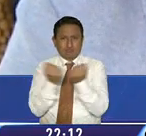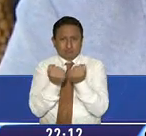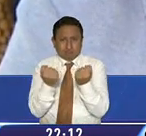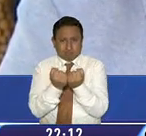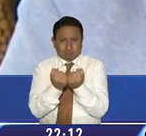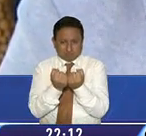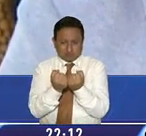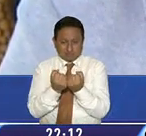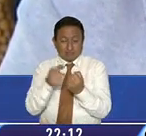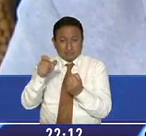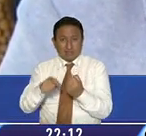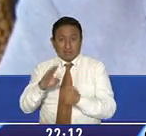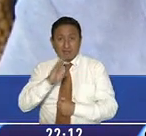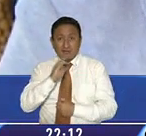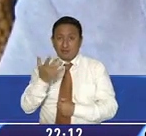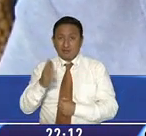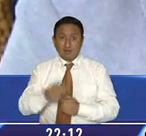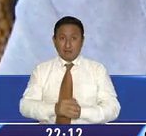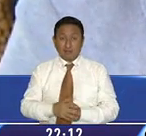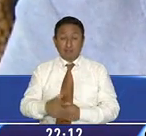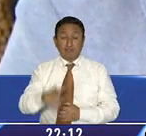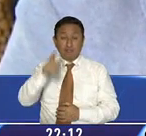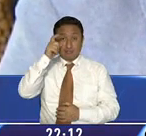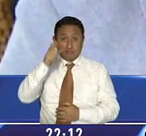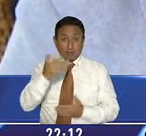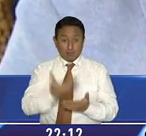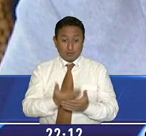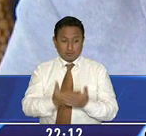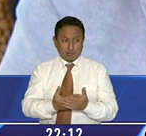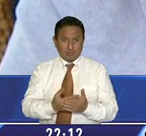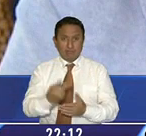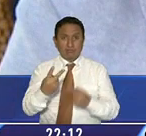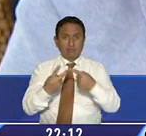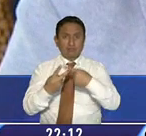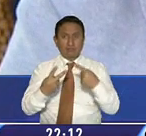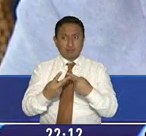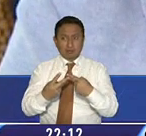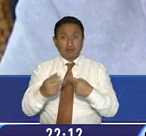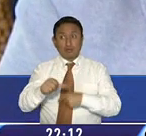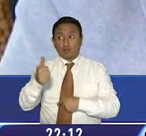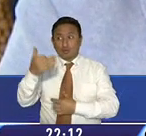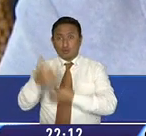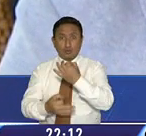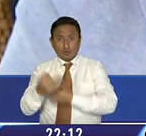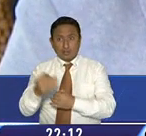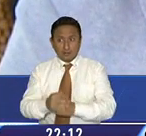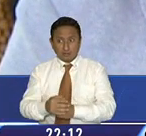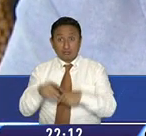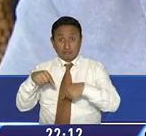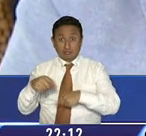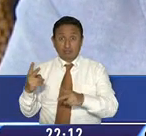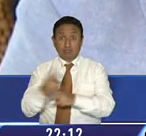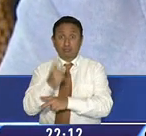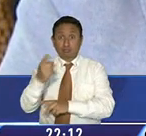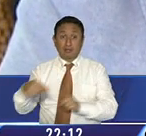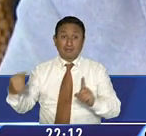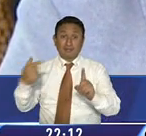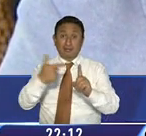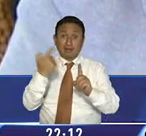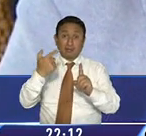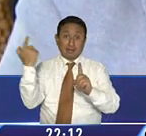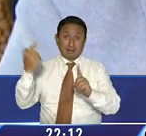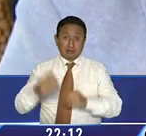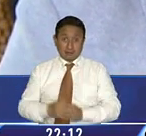con muchos de ellos agua. La fiscalía demostró que estas personas tenían otros procesos por delitos contra personas, es decir,